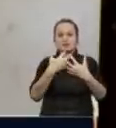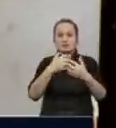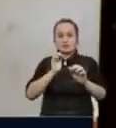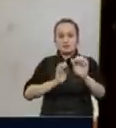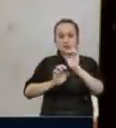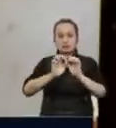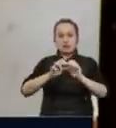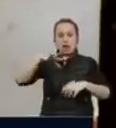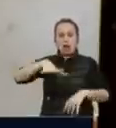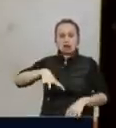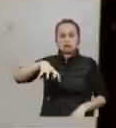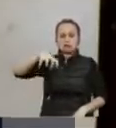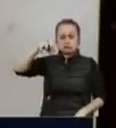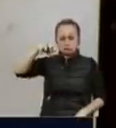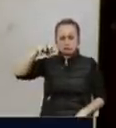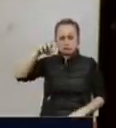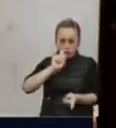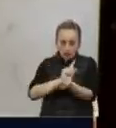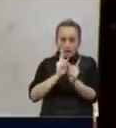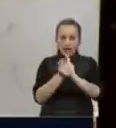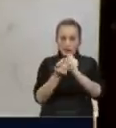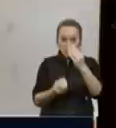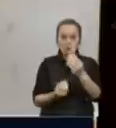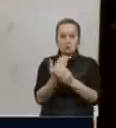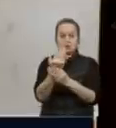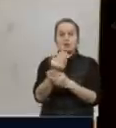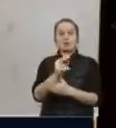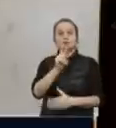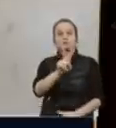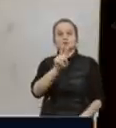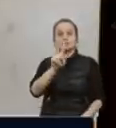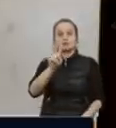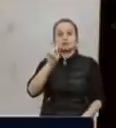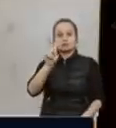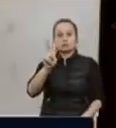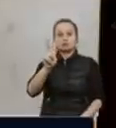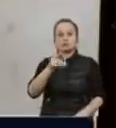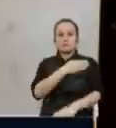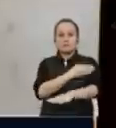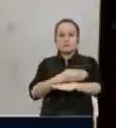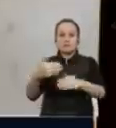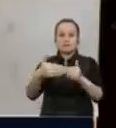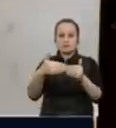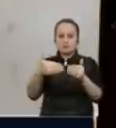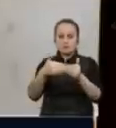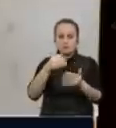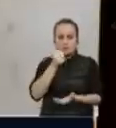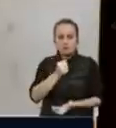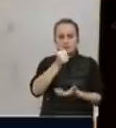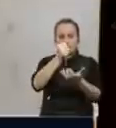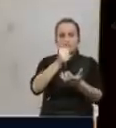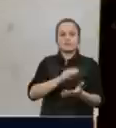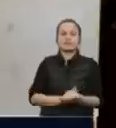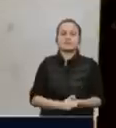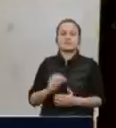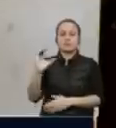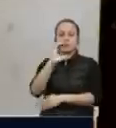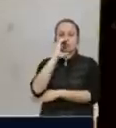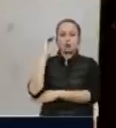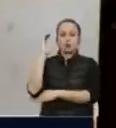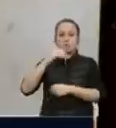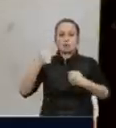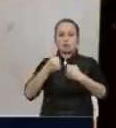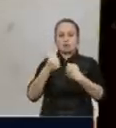defensa antiaérea con el que cuenta el país, 222 millones de dólares, para la Armada de Colombia a través del